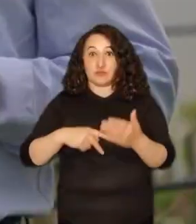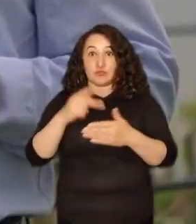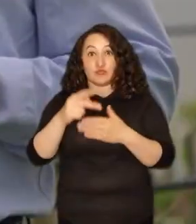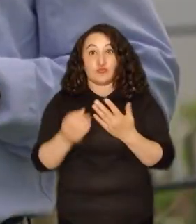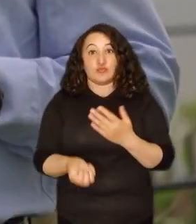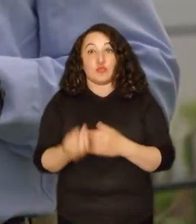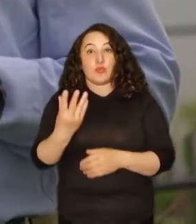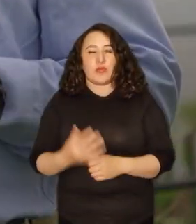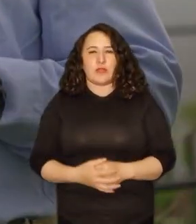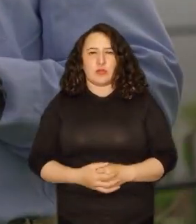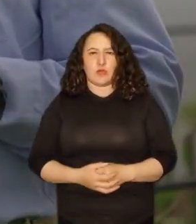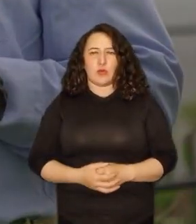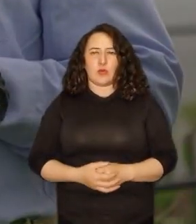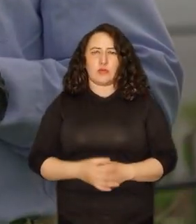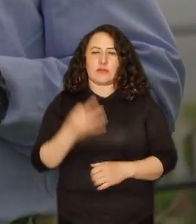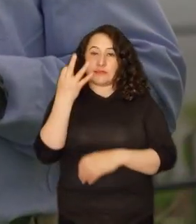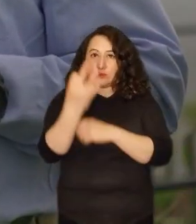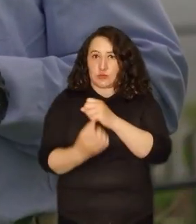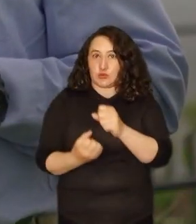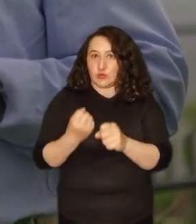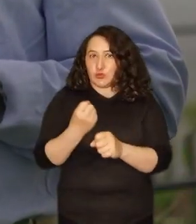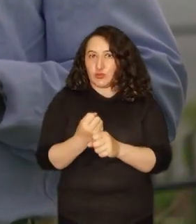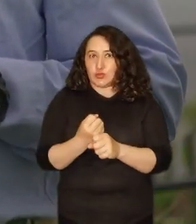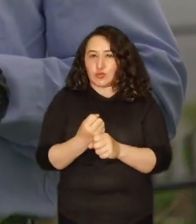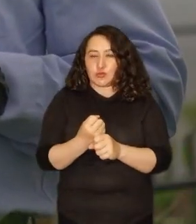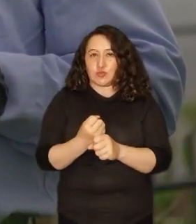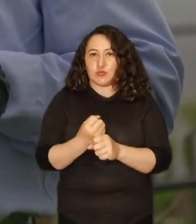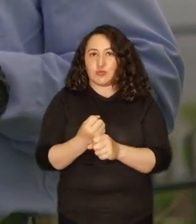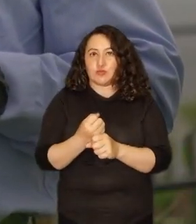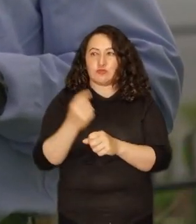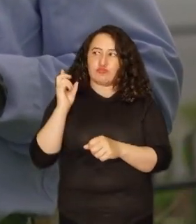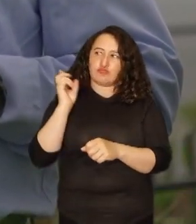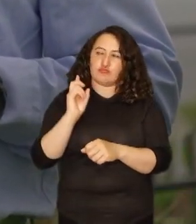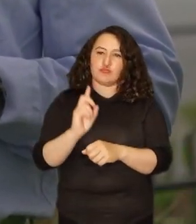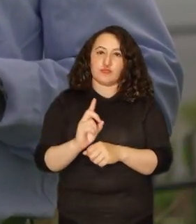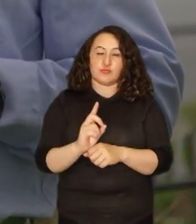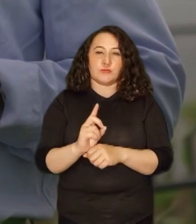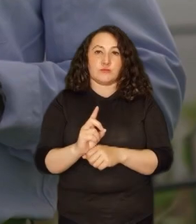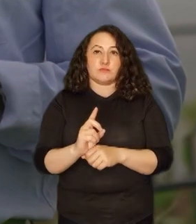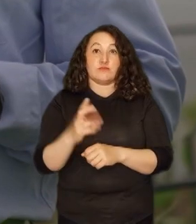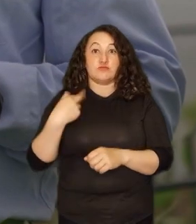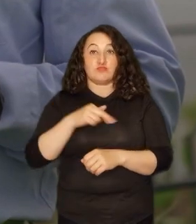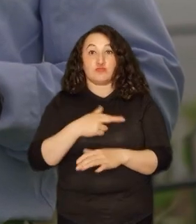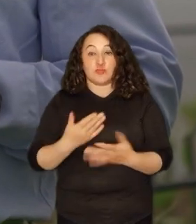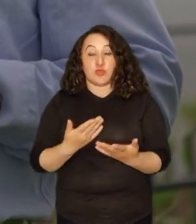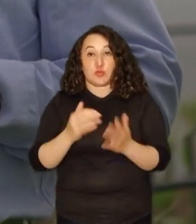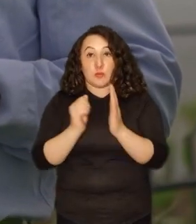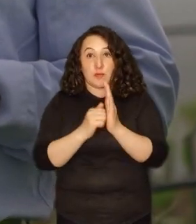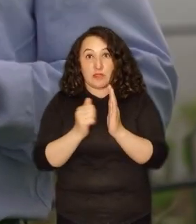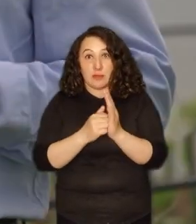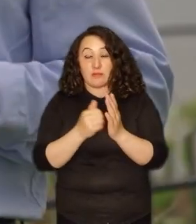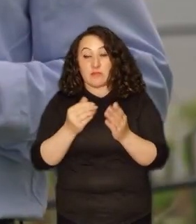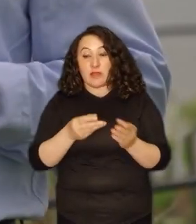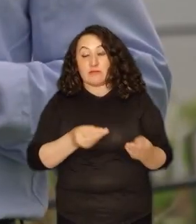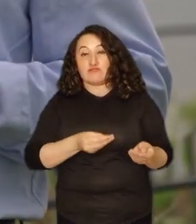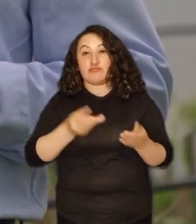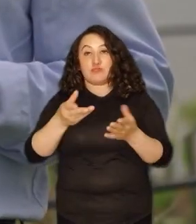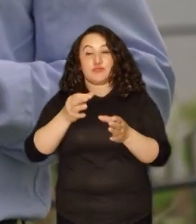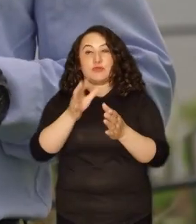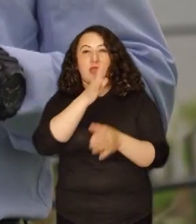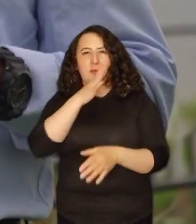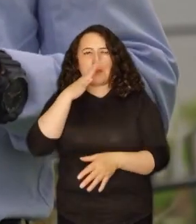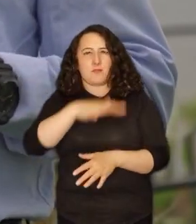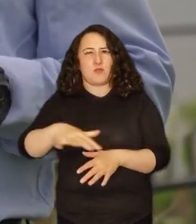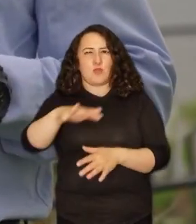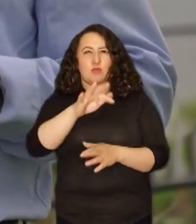El proyecto lleva en ejecución, va para los 3 años. Ya nosotros estamos sacando material para llevar a campo